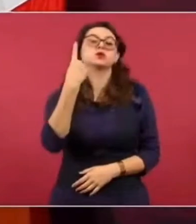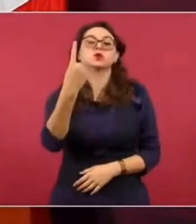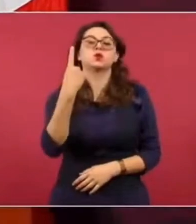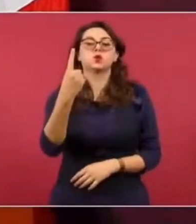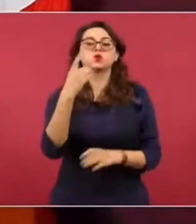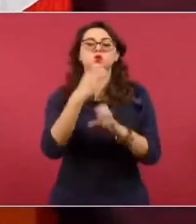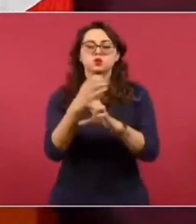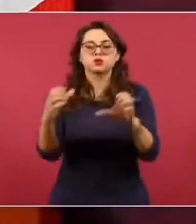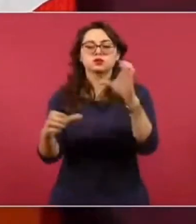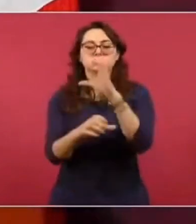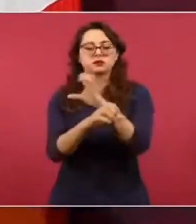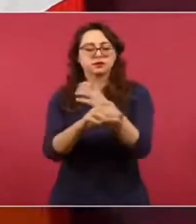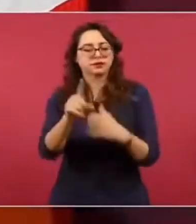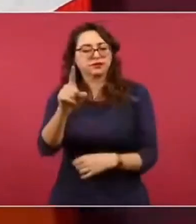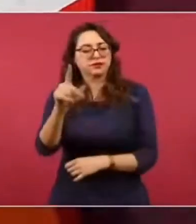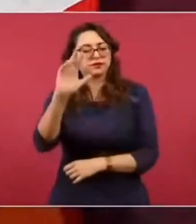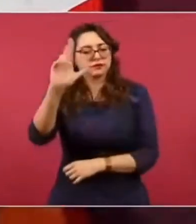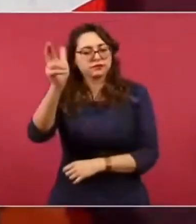Compramos